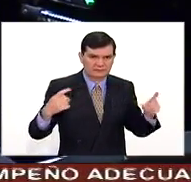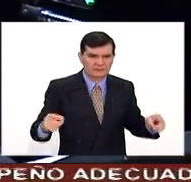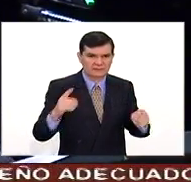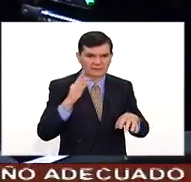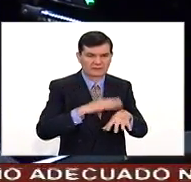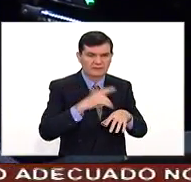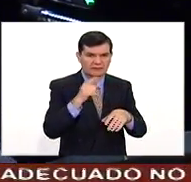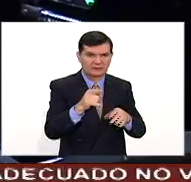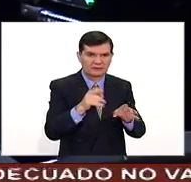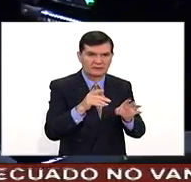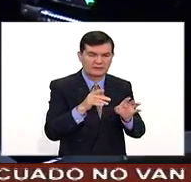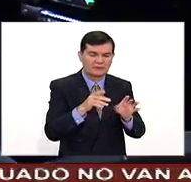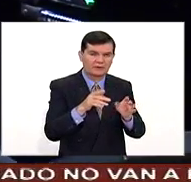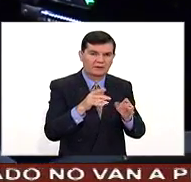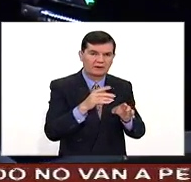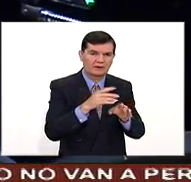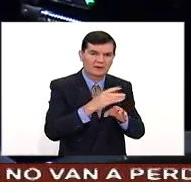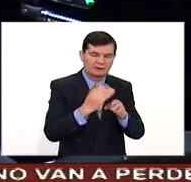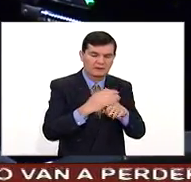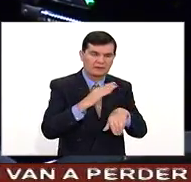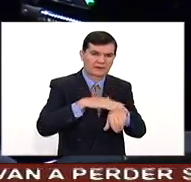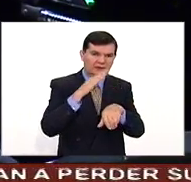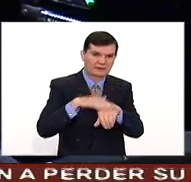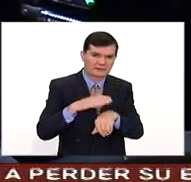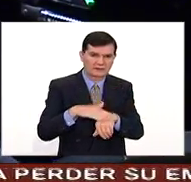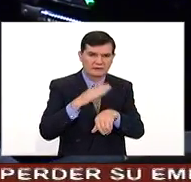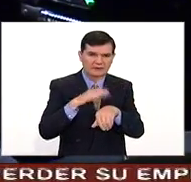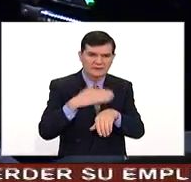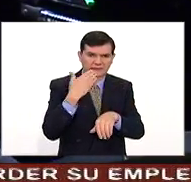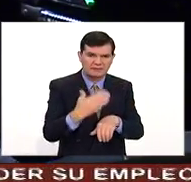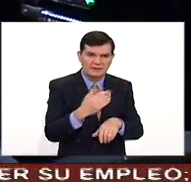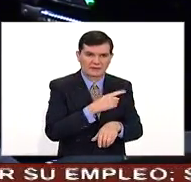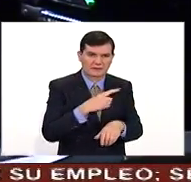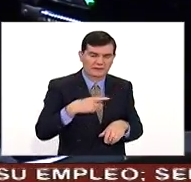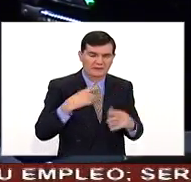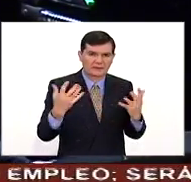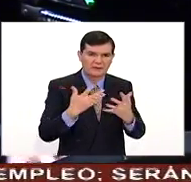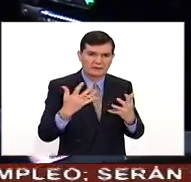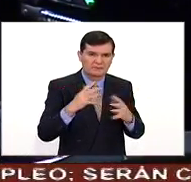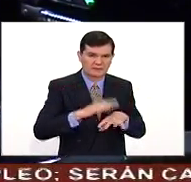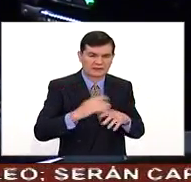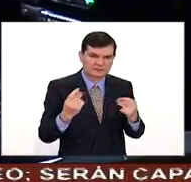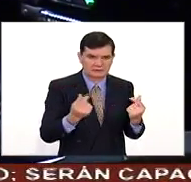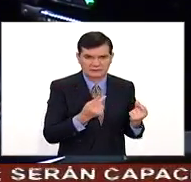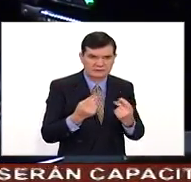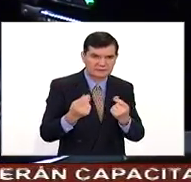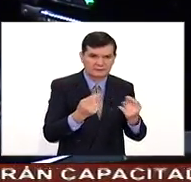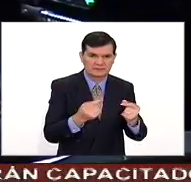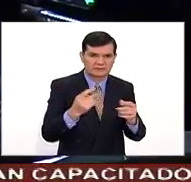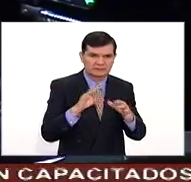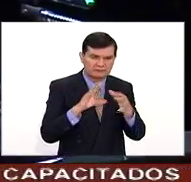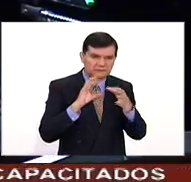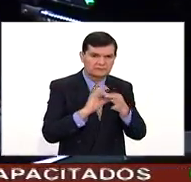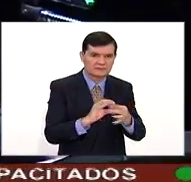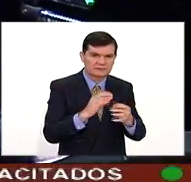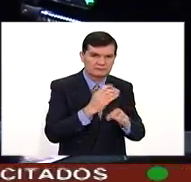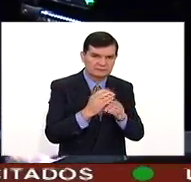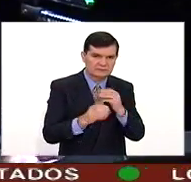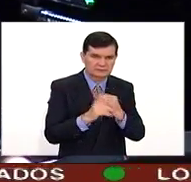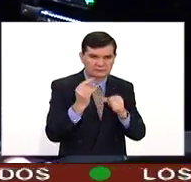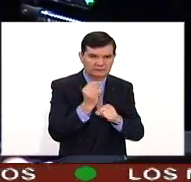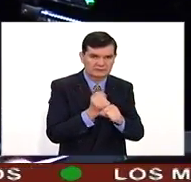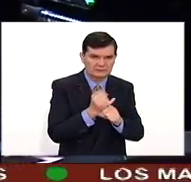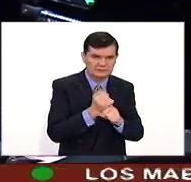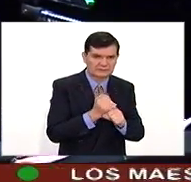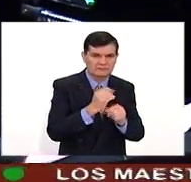de capital humano altamente calificado. Tenemos que hacer además más dinámica esta vinculación entre los